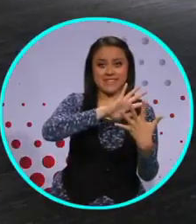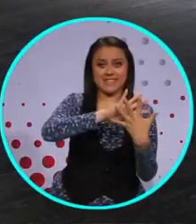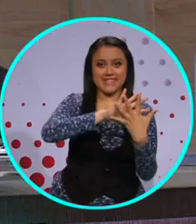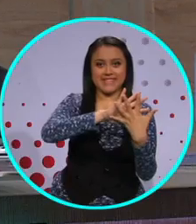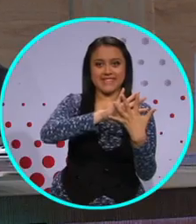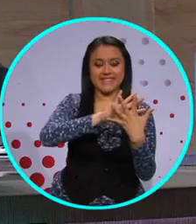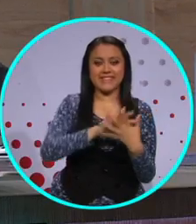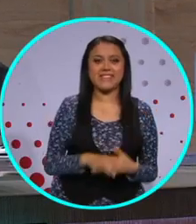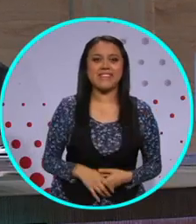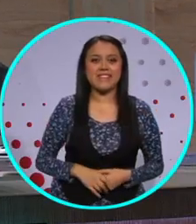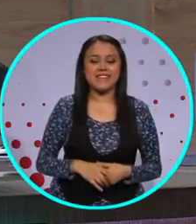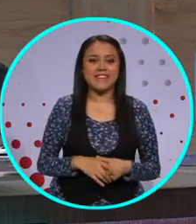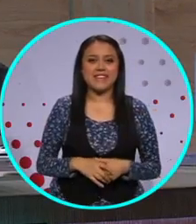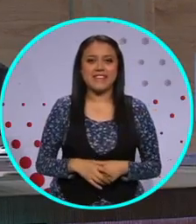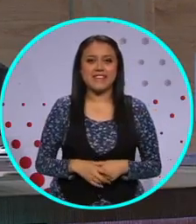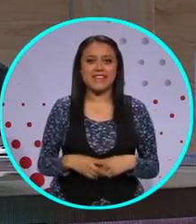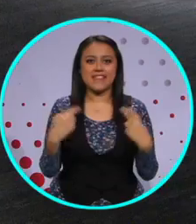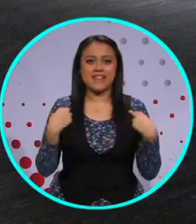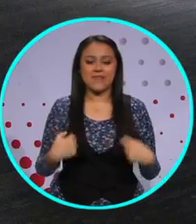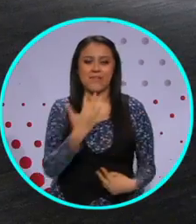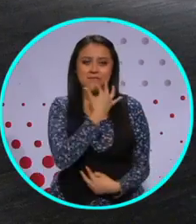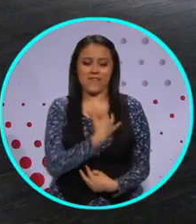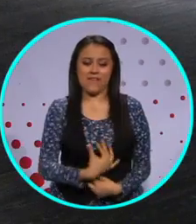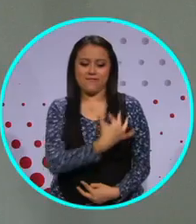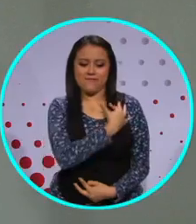me llama de cebra